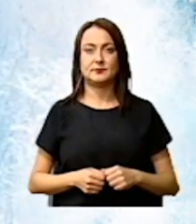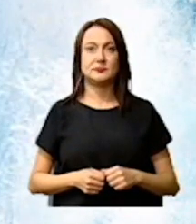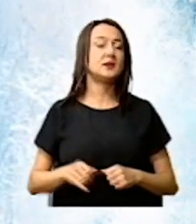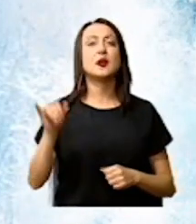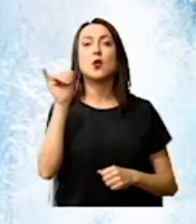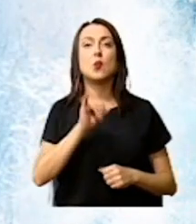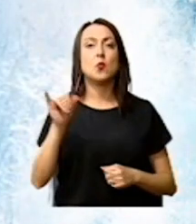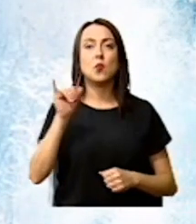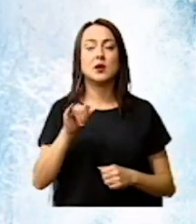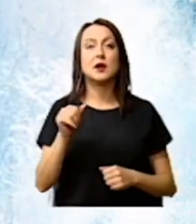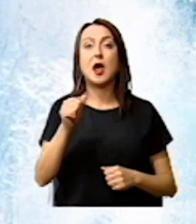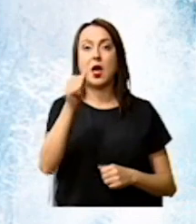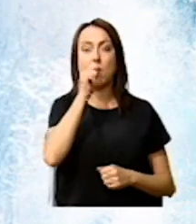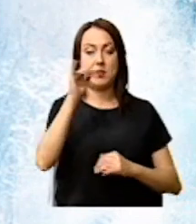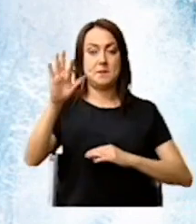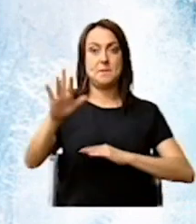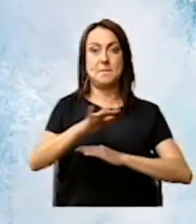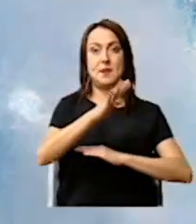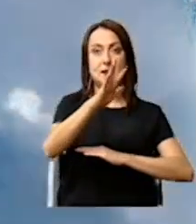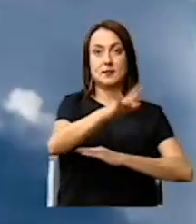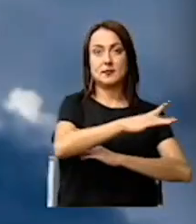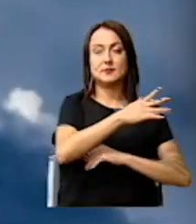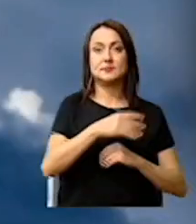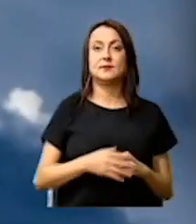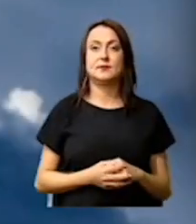Igual que en el agua del mar.